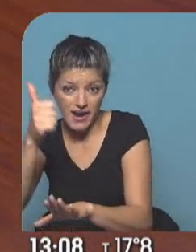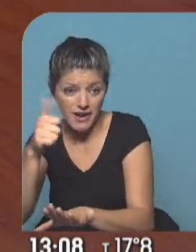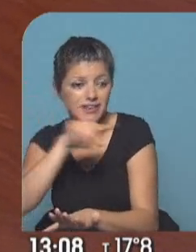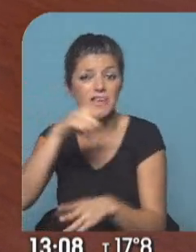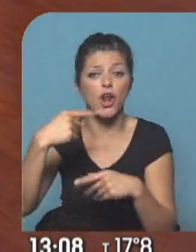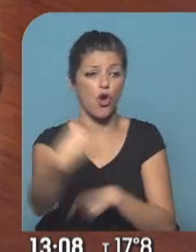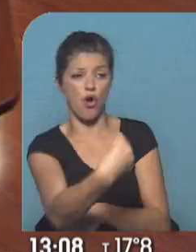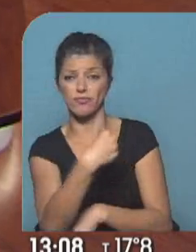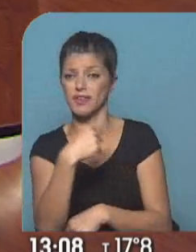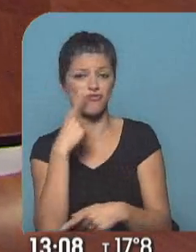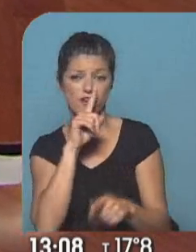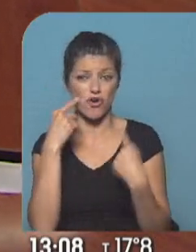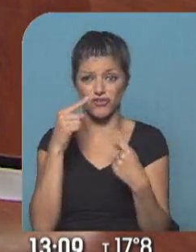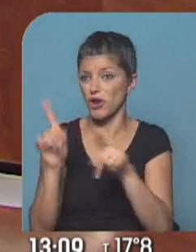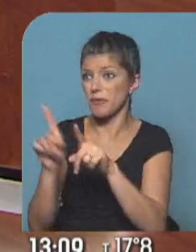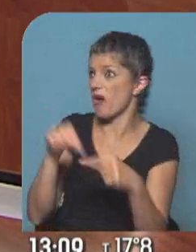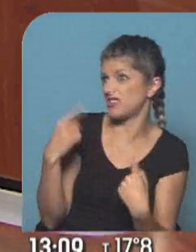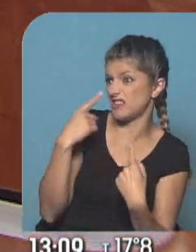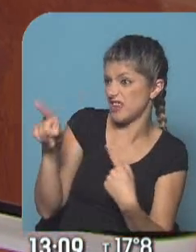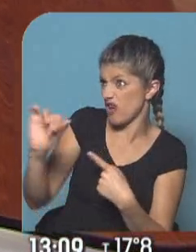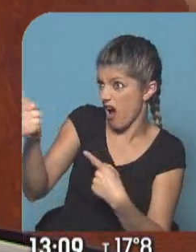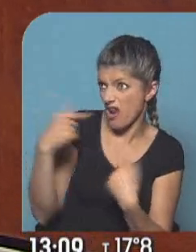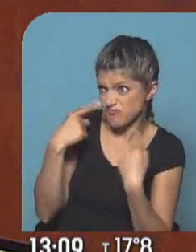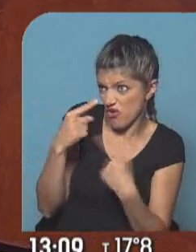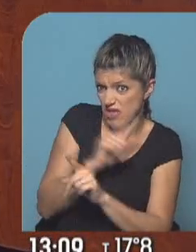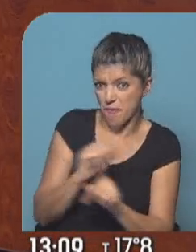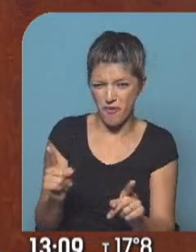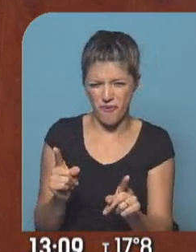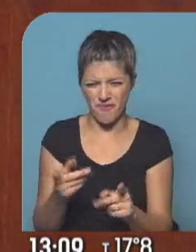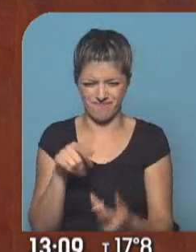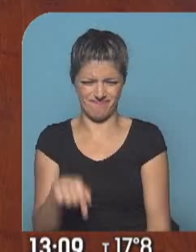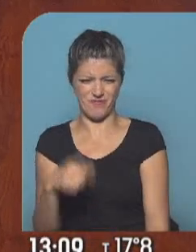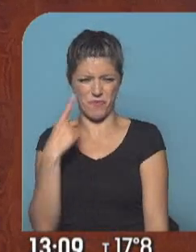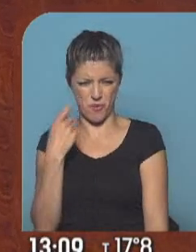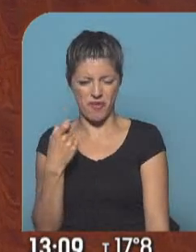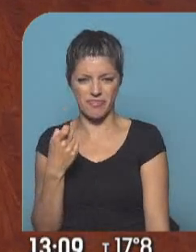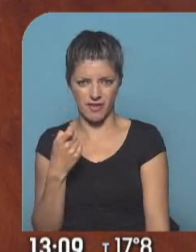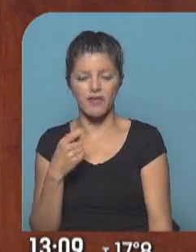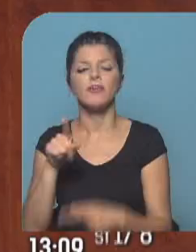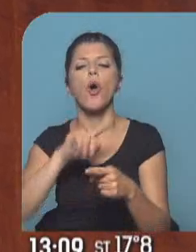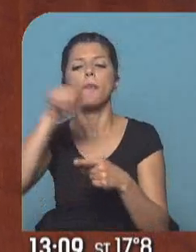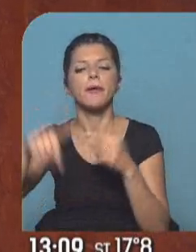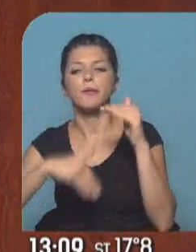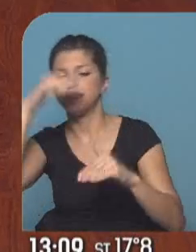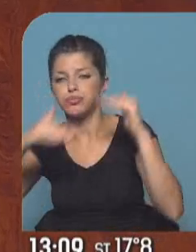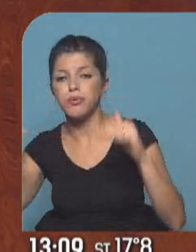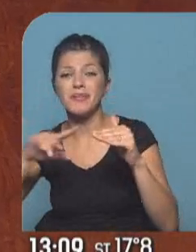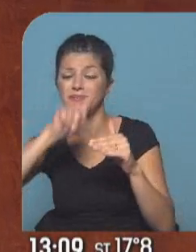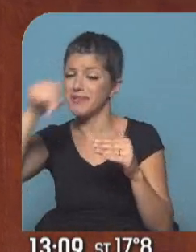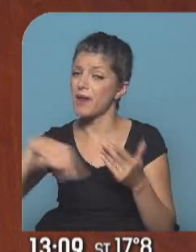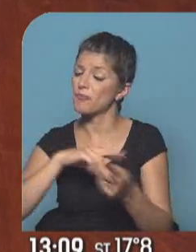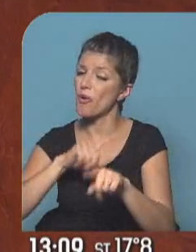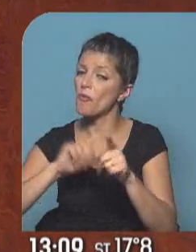también este empate político con las consecuencias que vemos, ¿no? Con altibajos, pero muy catastrófico para la economía y la sociedad venezolanas.